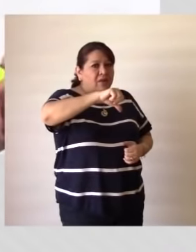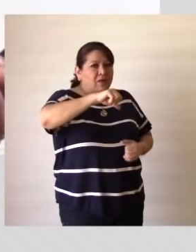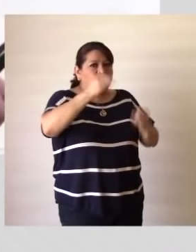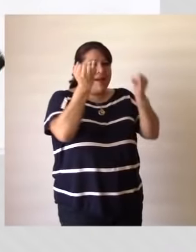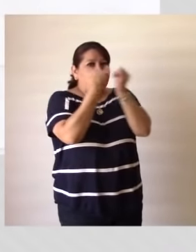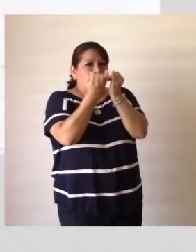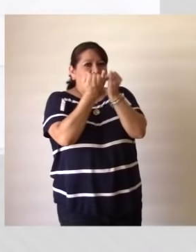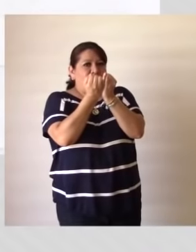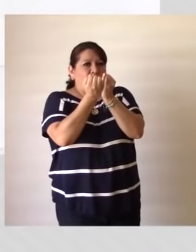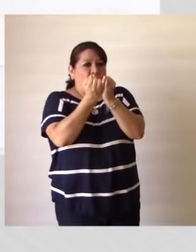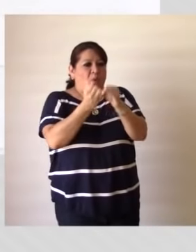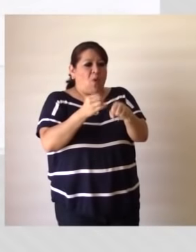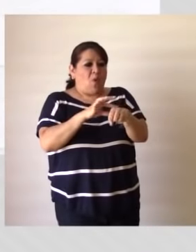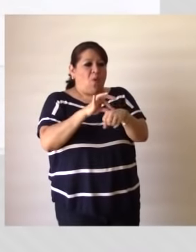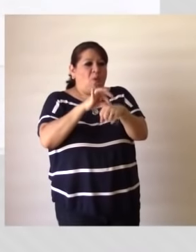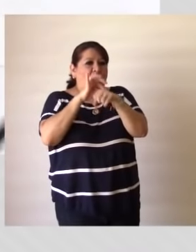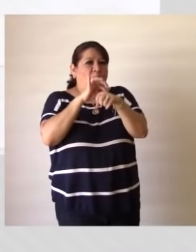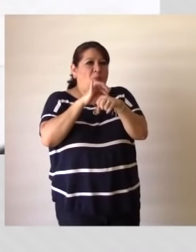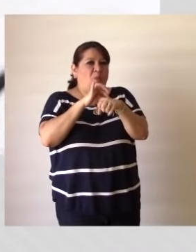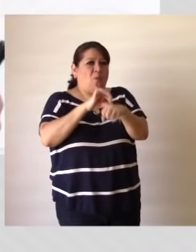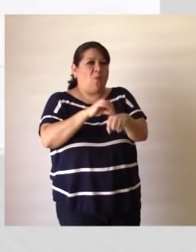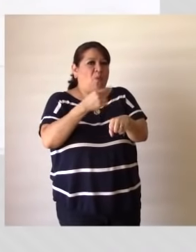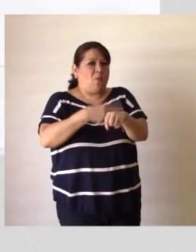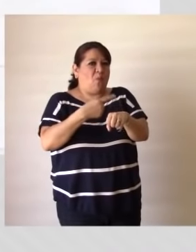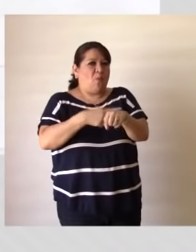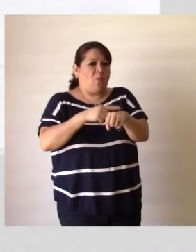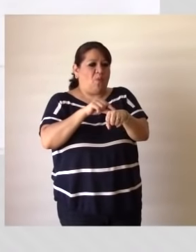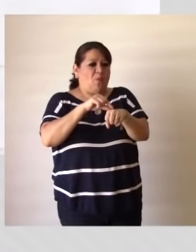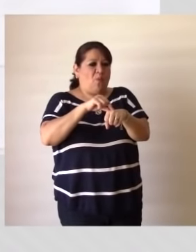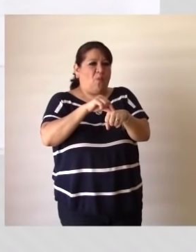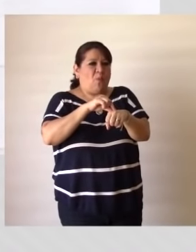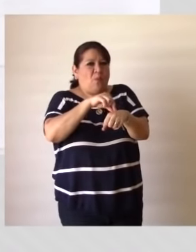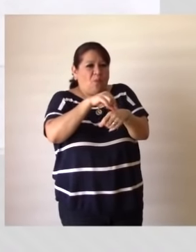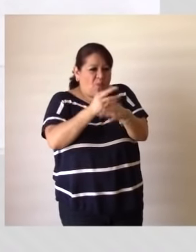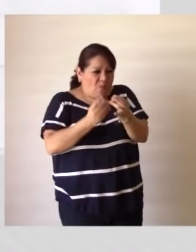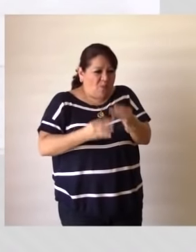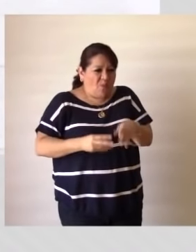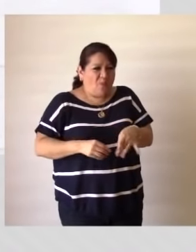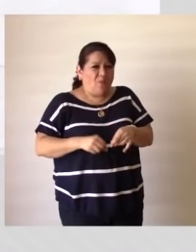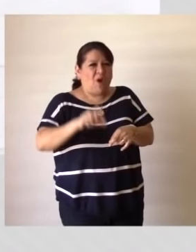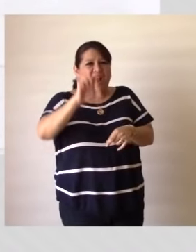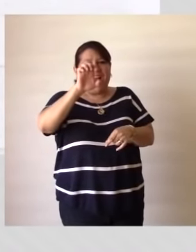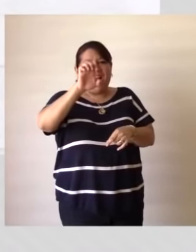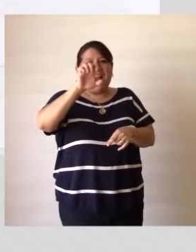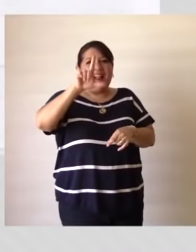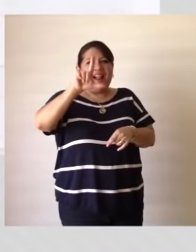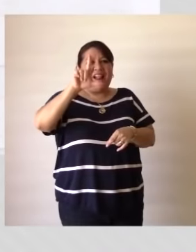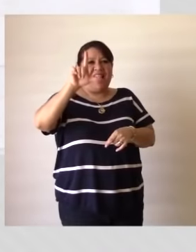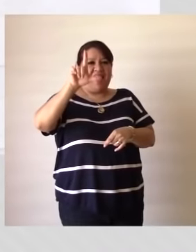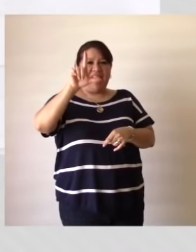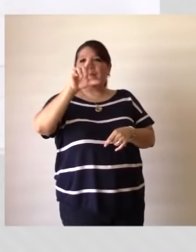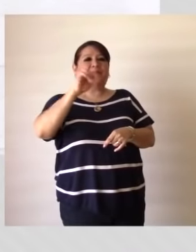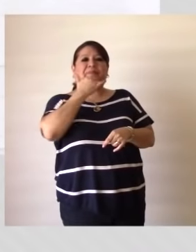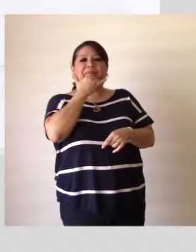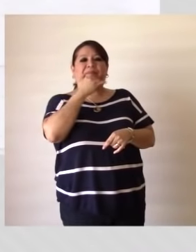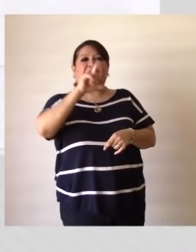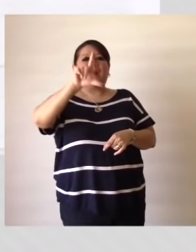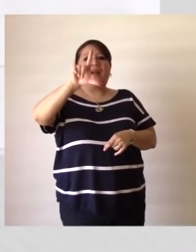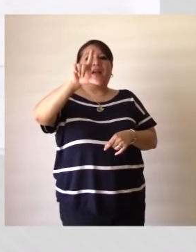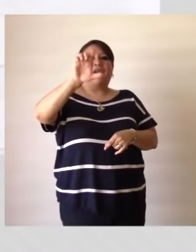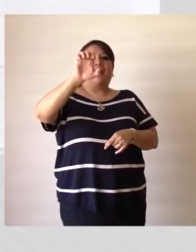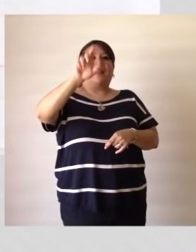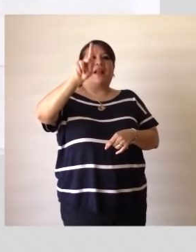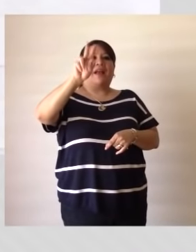es la principal característica de la lepra la falta de sensibilidad la lepra es aquello en lo cual la persona va